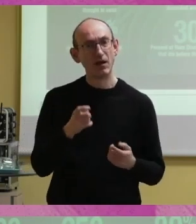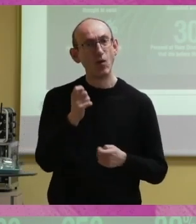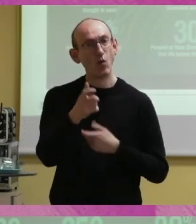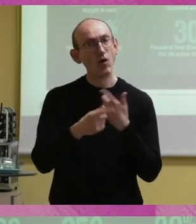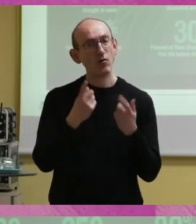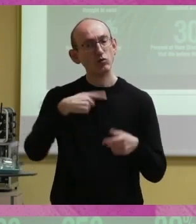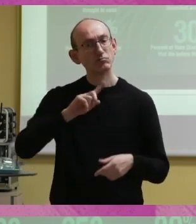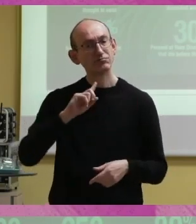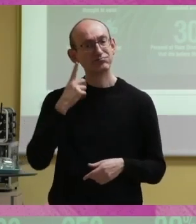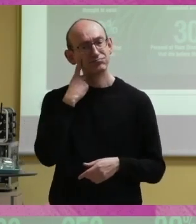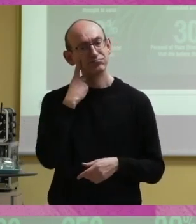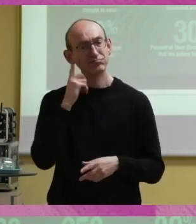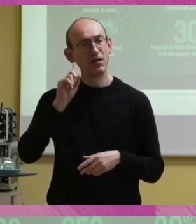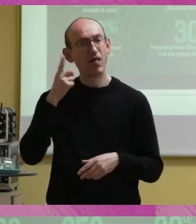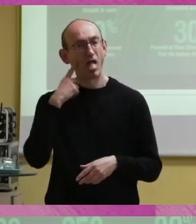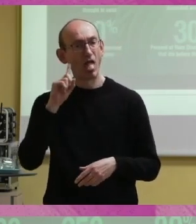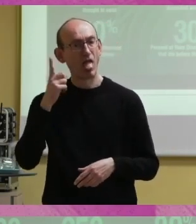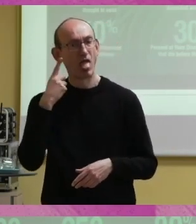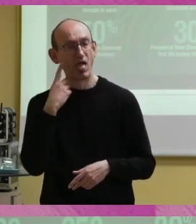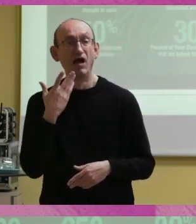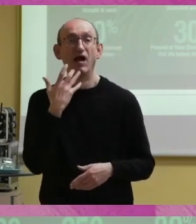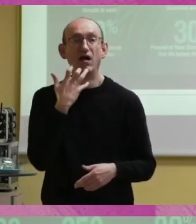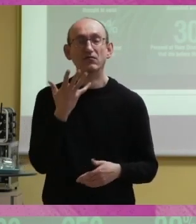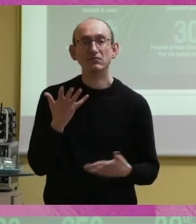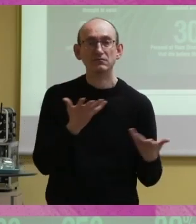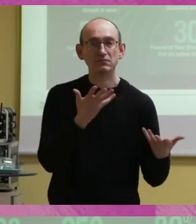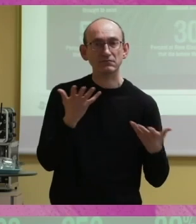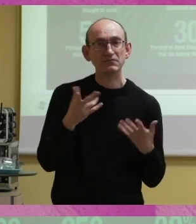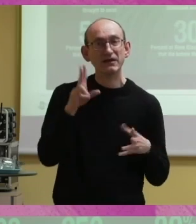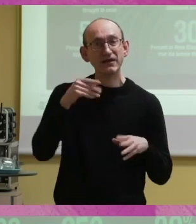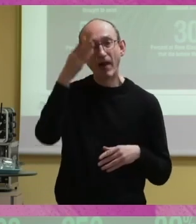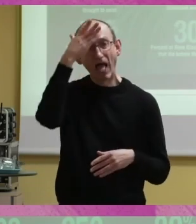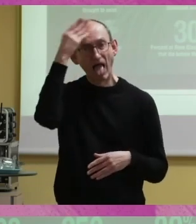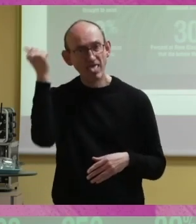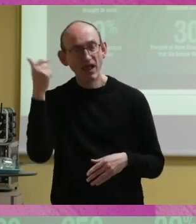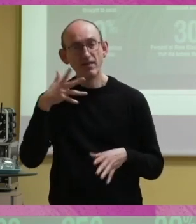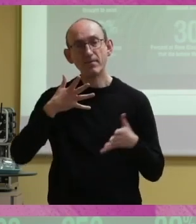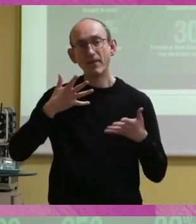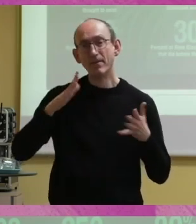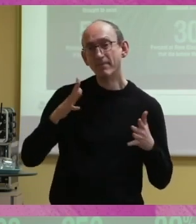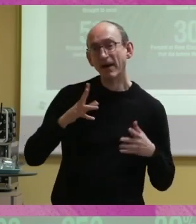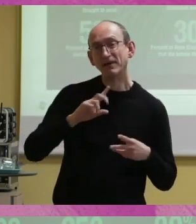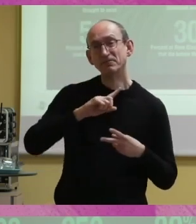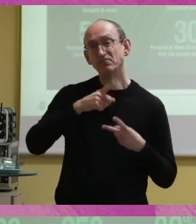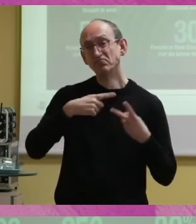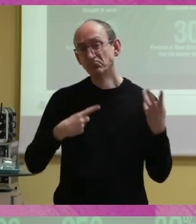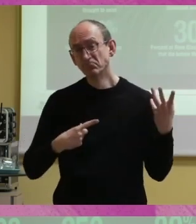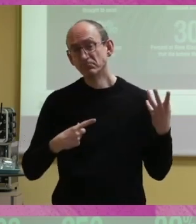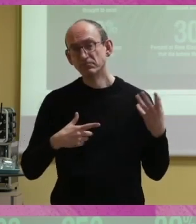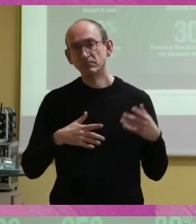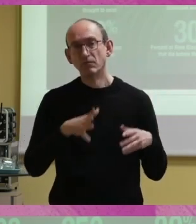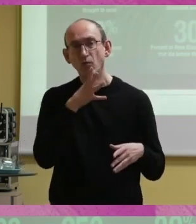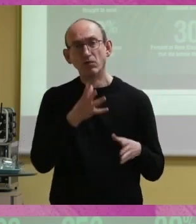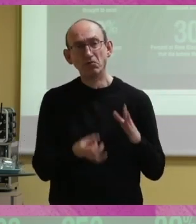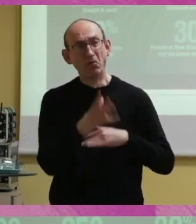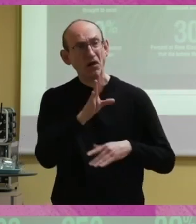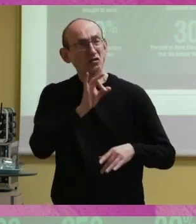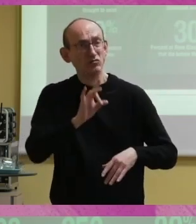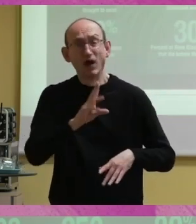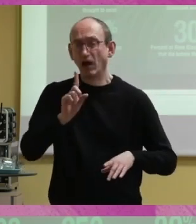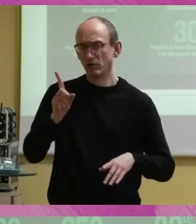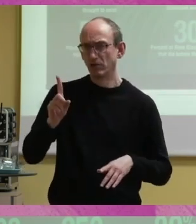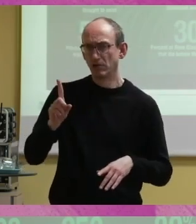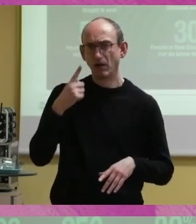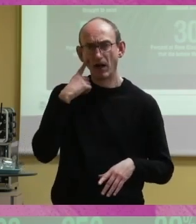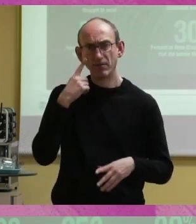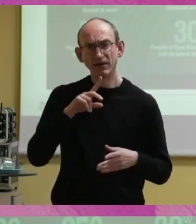con el tiempo. Nos pensamos que, bueno, que esto de, yo qué sé, del Alzheimer o del Parkinson pasa porque sí, luego estamos viendo que, anda,